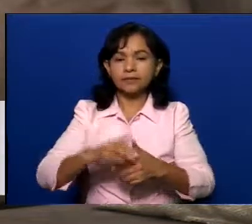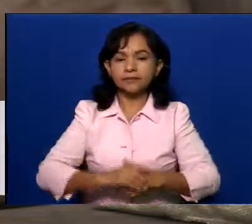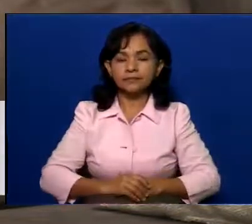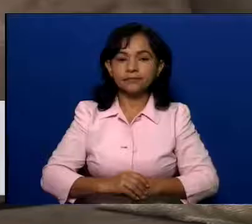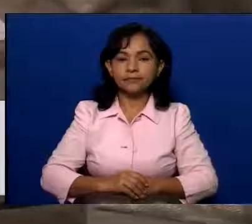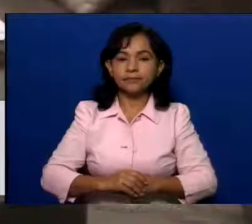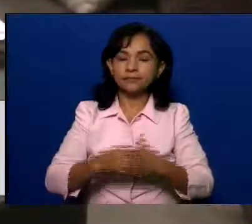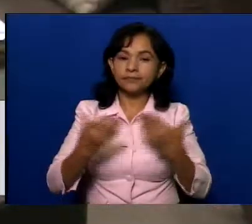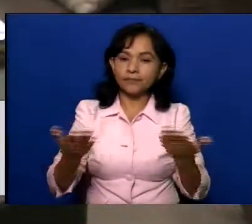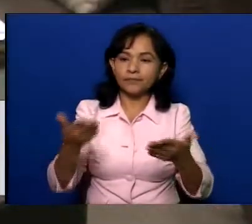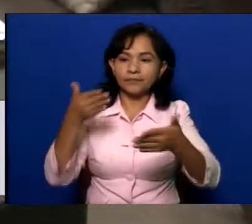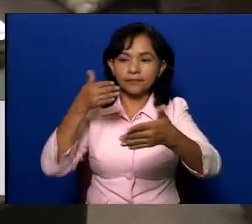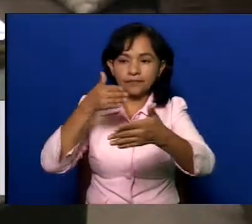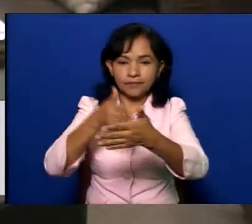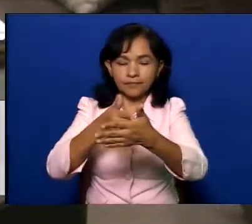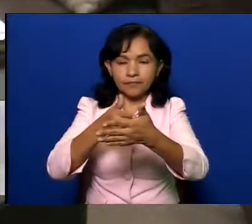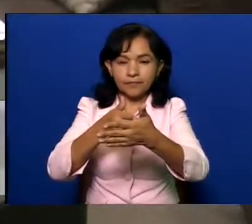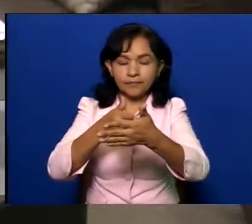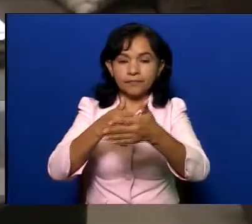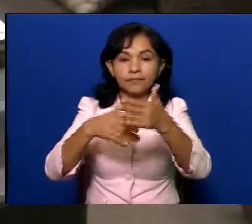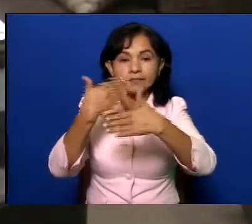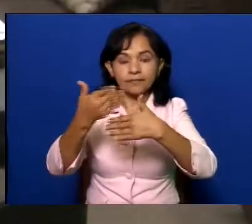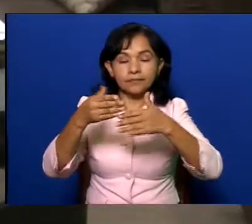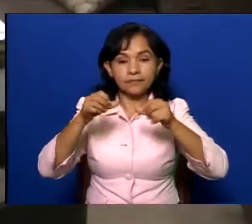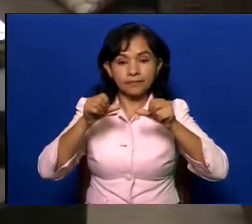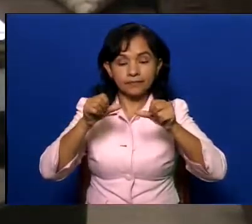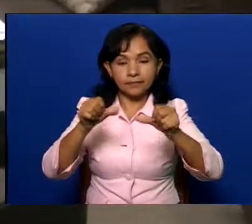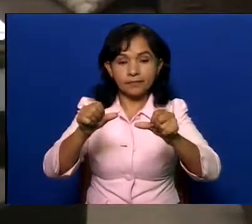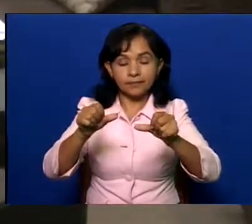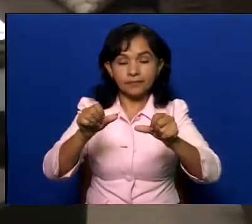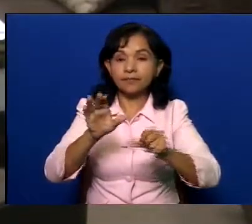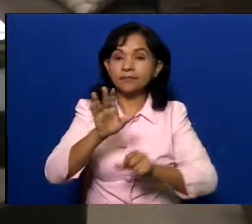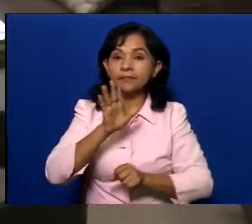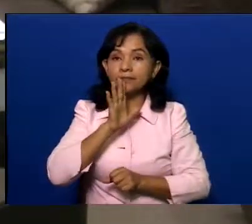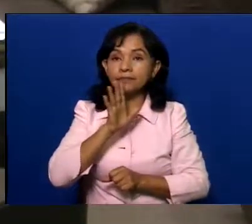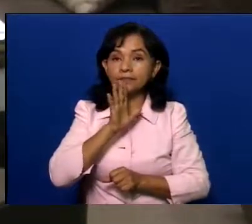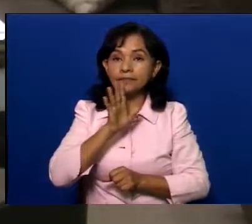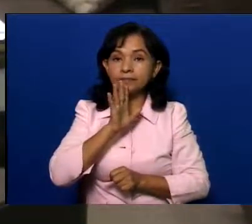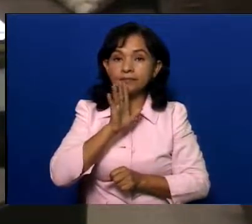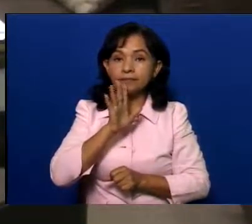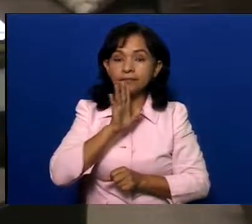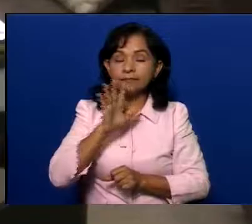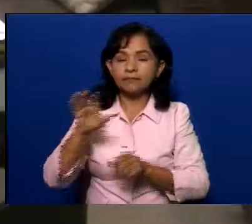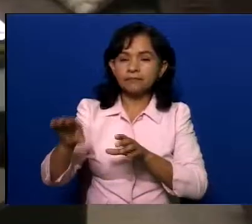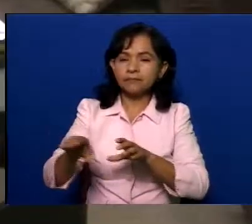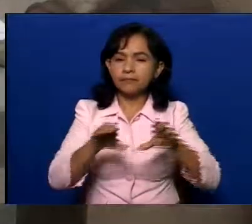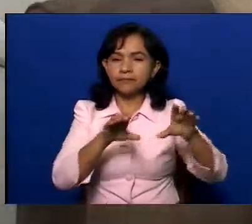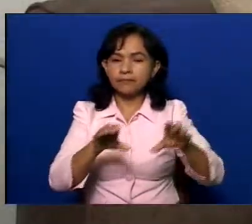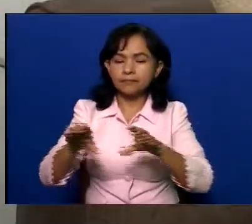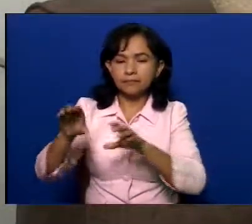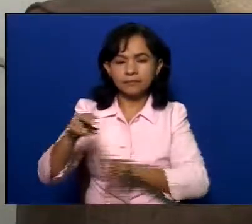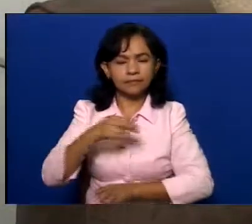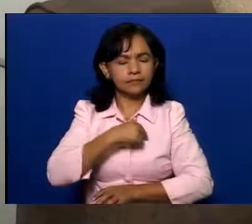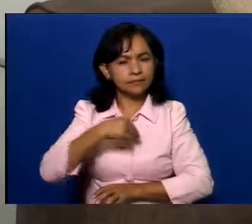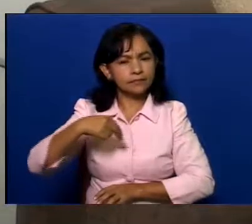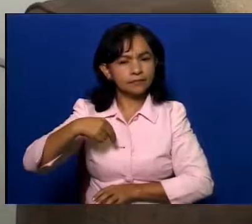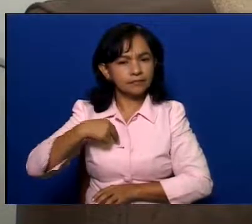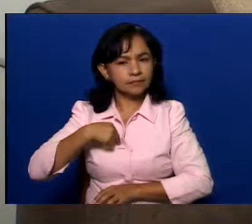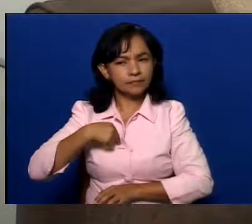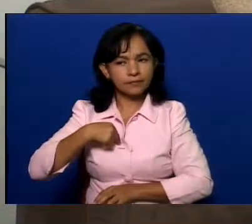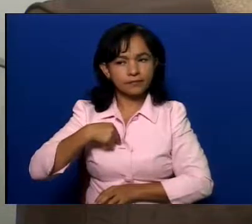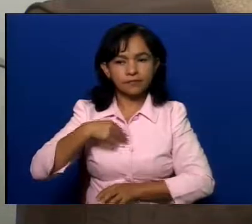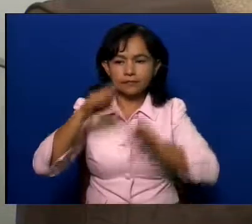prevención más organizada dentro de los servicios de salud. Esta atención integral para apoyar a los pacientes con cáncer también